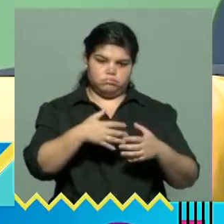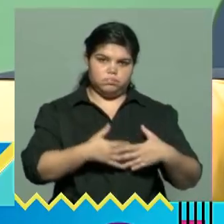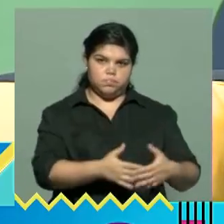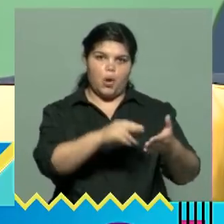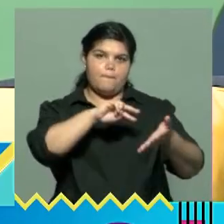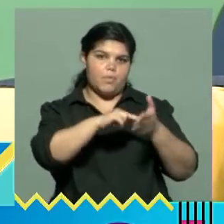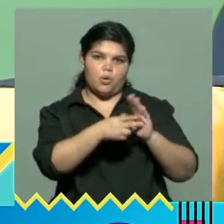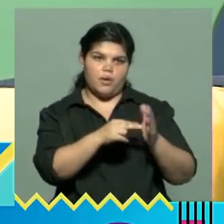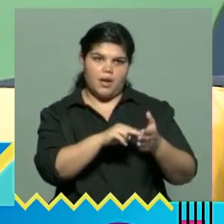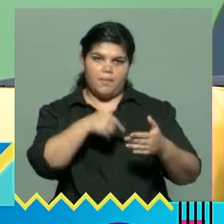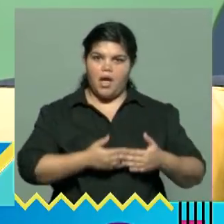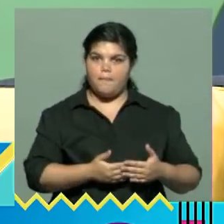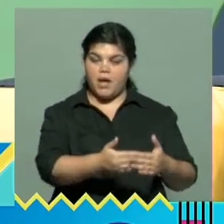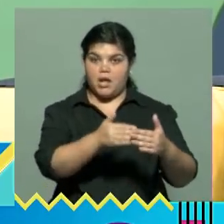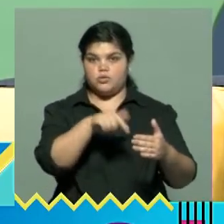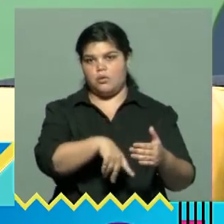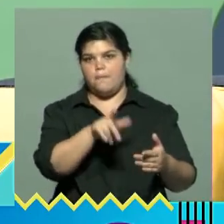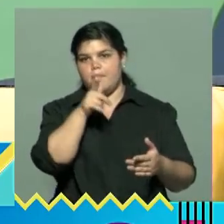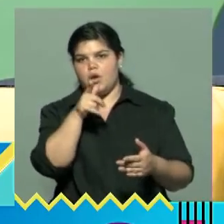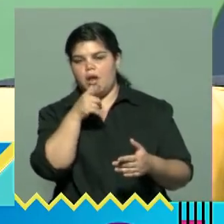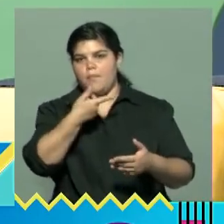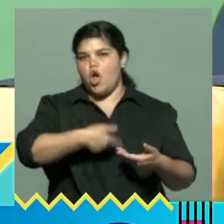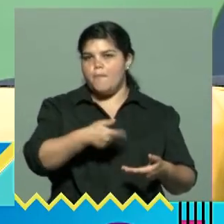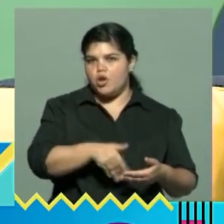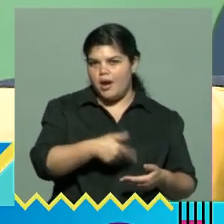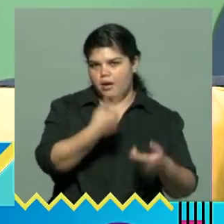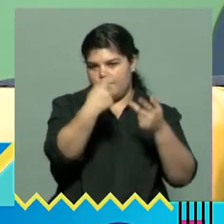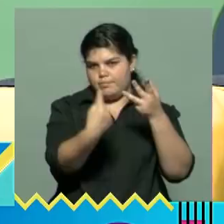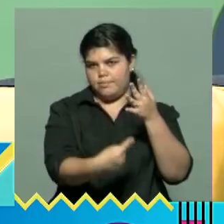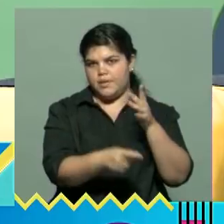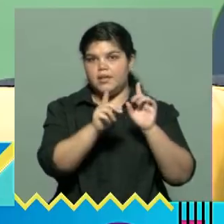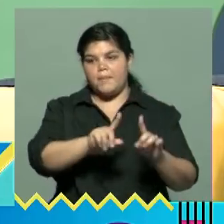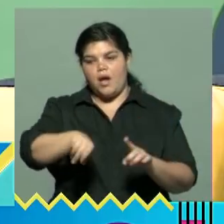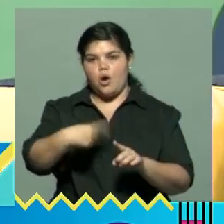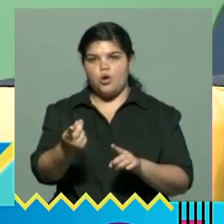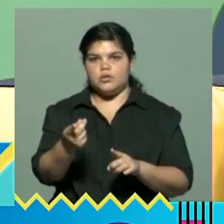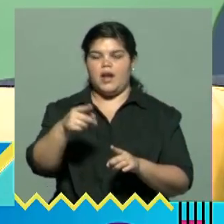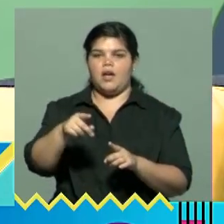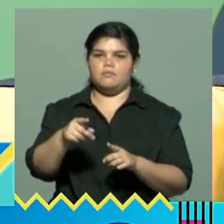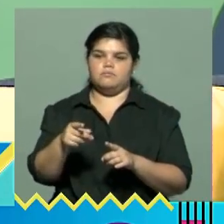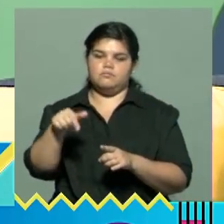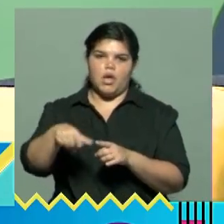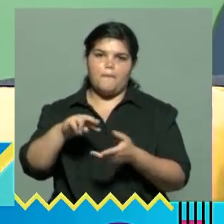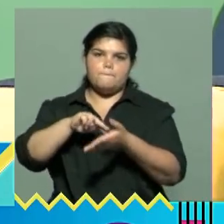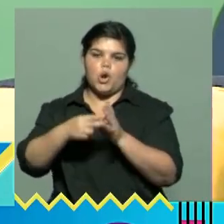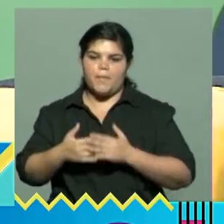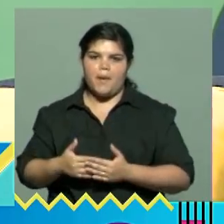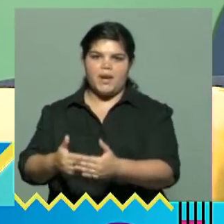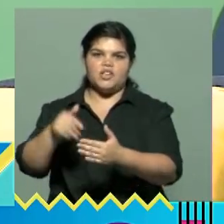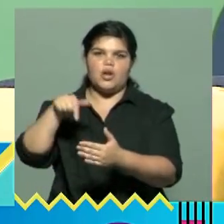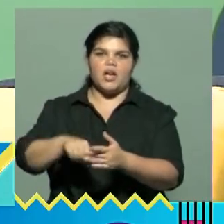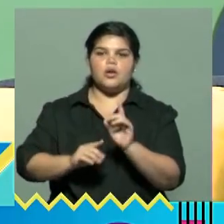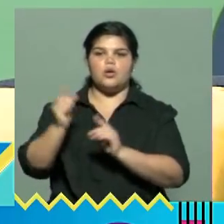complicaciones surgidas durante el embarazo, como puede ser una hemorragia, y causas obstétricas indirectas, que en general se dan por